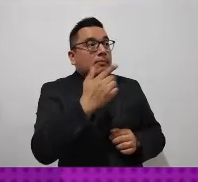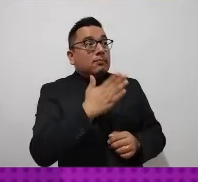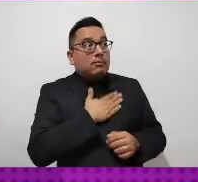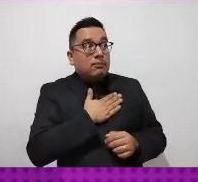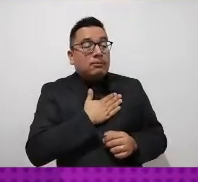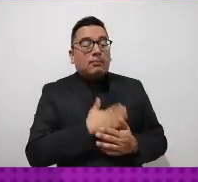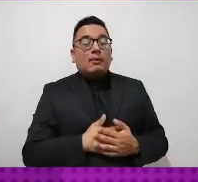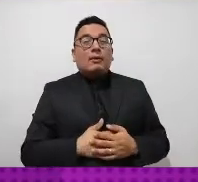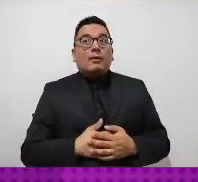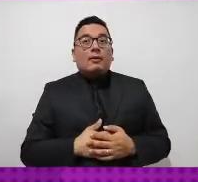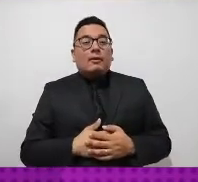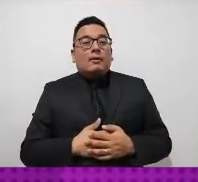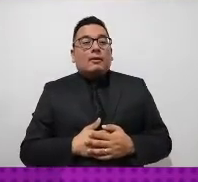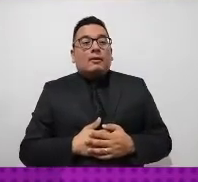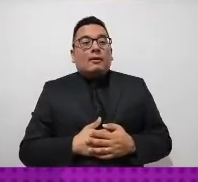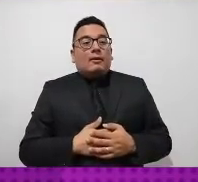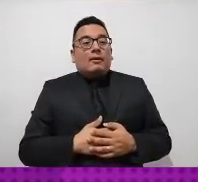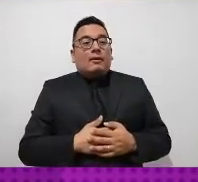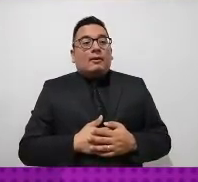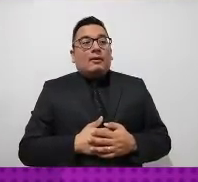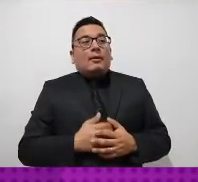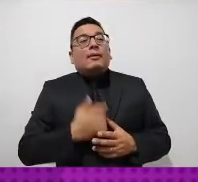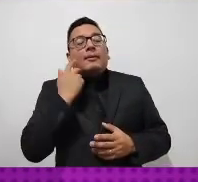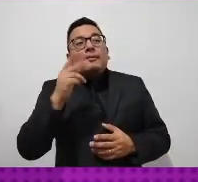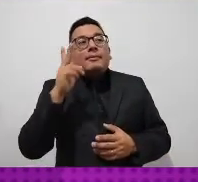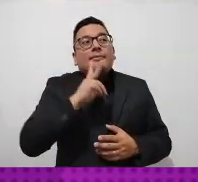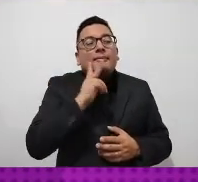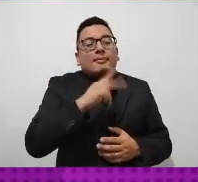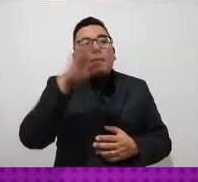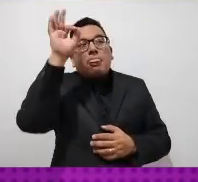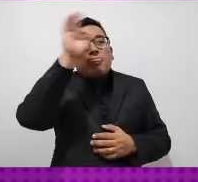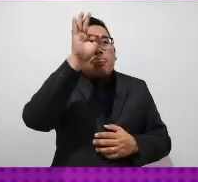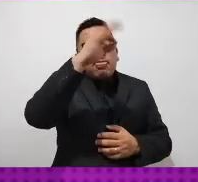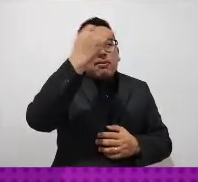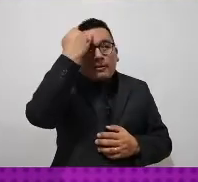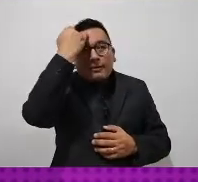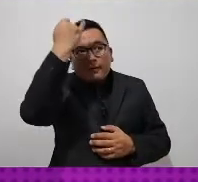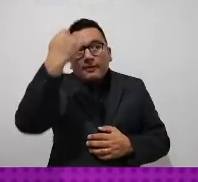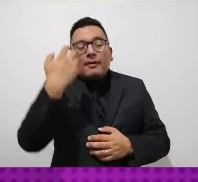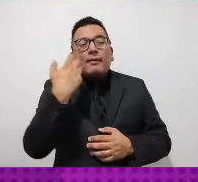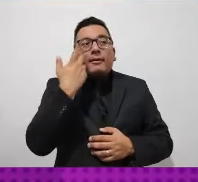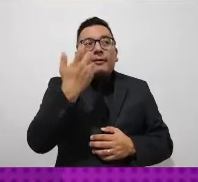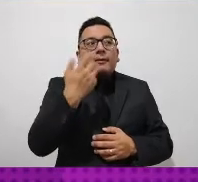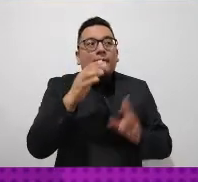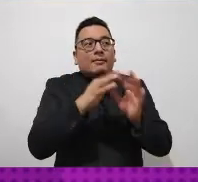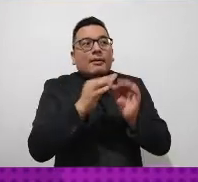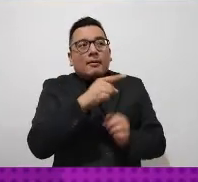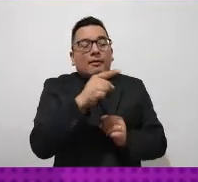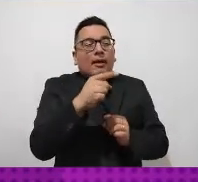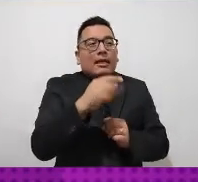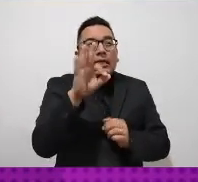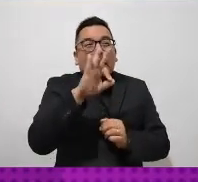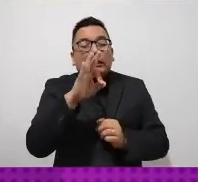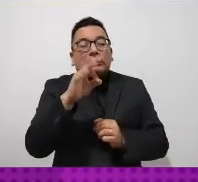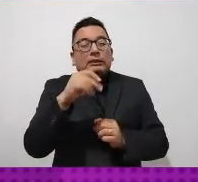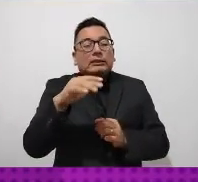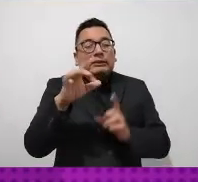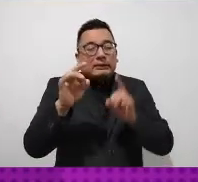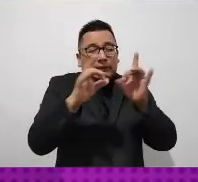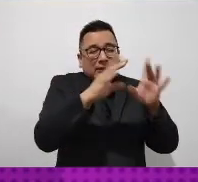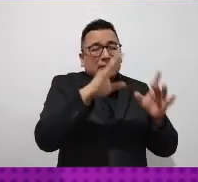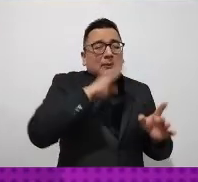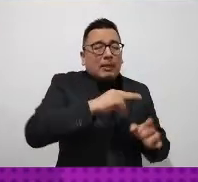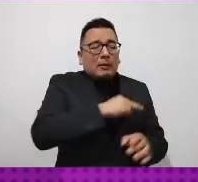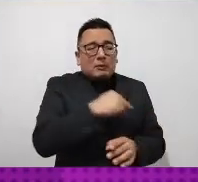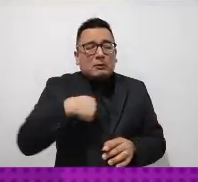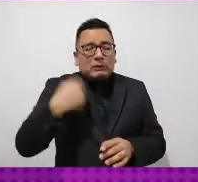vengo, como se dice coloquialmente, vengo a moverles el tapete y vengo a decirles qué está mal y vengo a decirles en